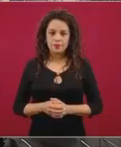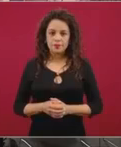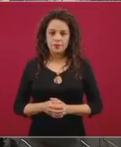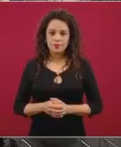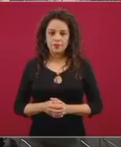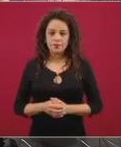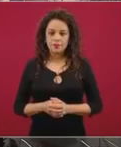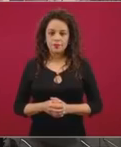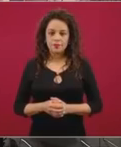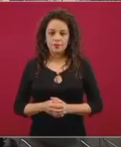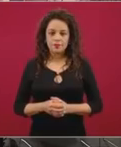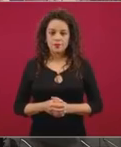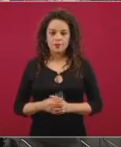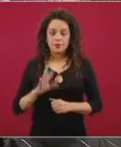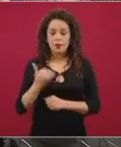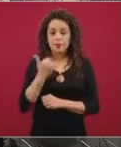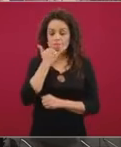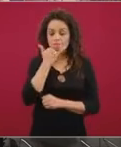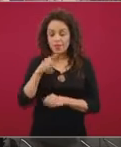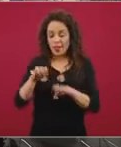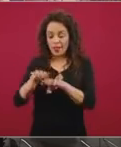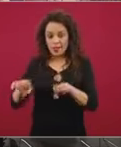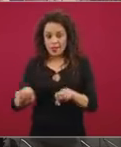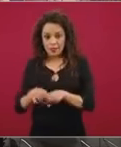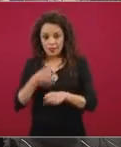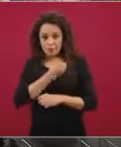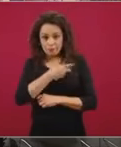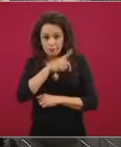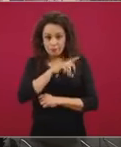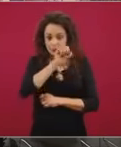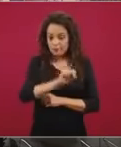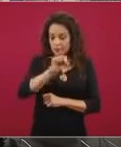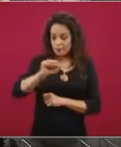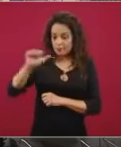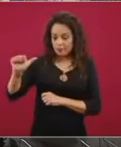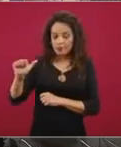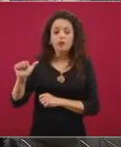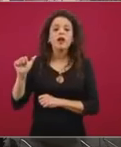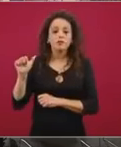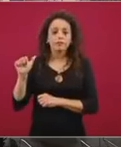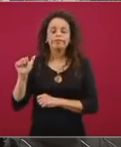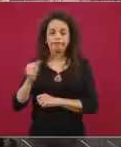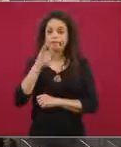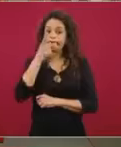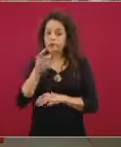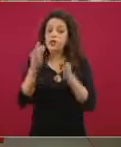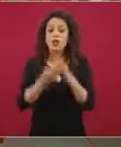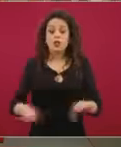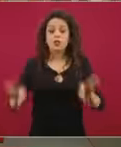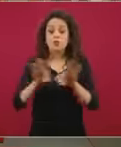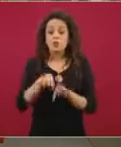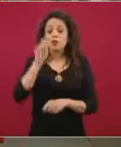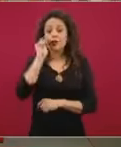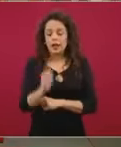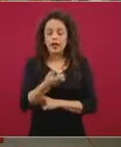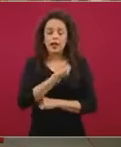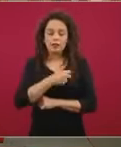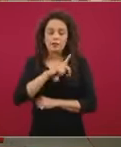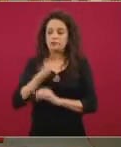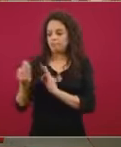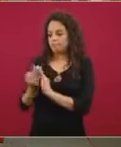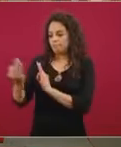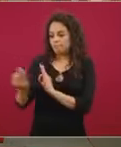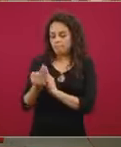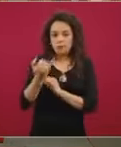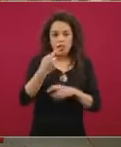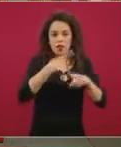Perdón, el Escuadrón de la Salud y la Secretaría de Salud nos insisten en la sana distancia y demás medidas de salud.